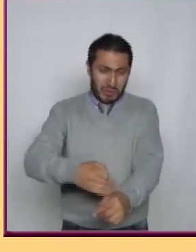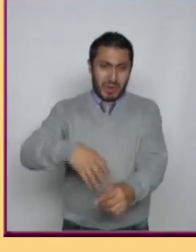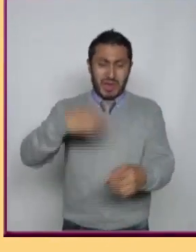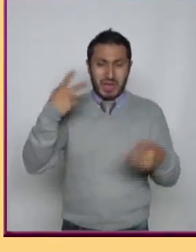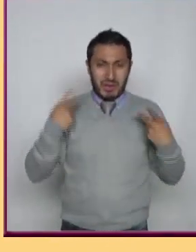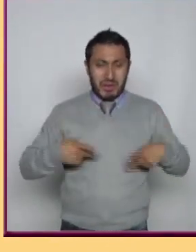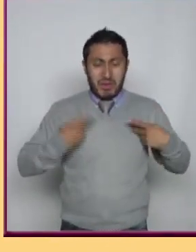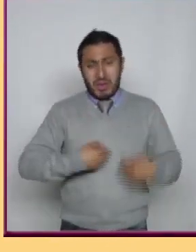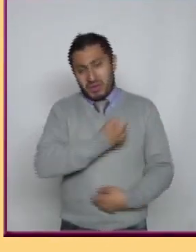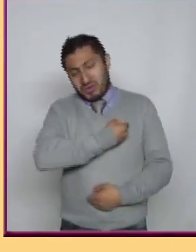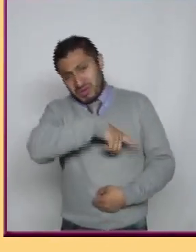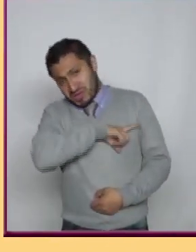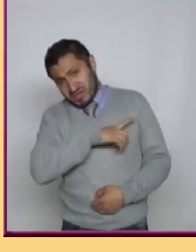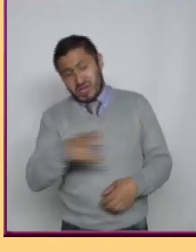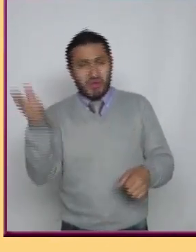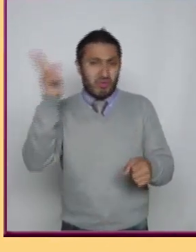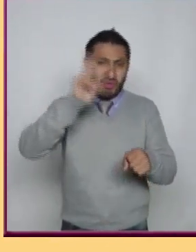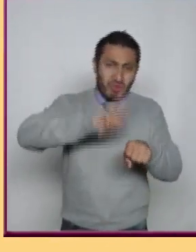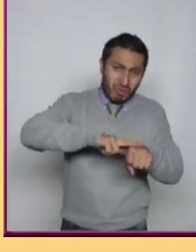unidad de medicina familiar.